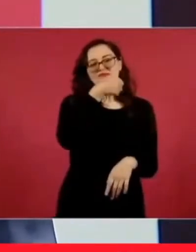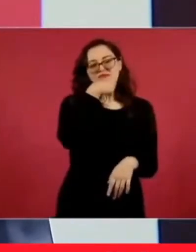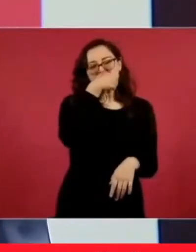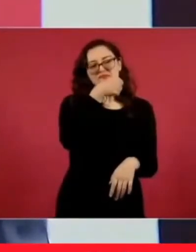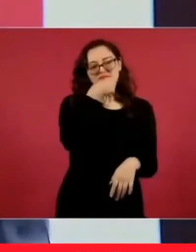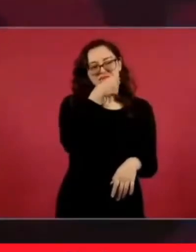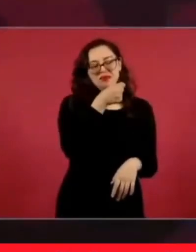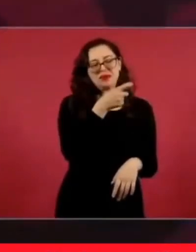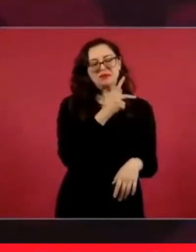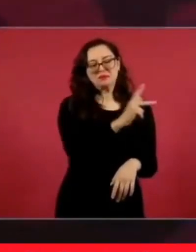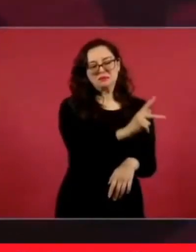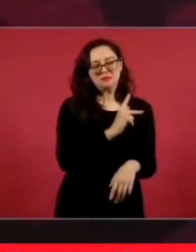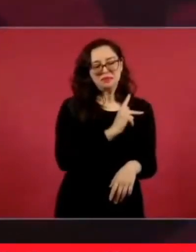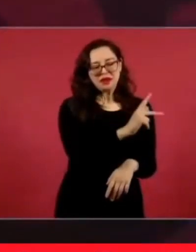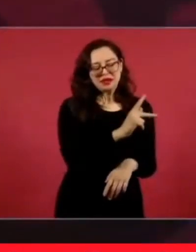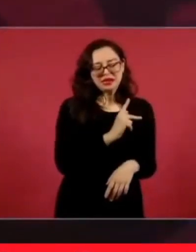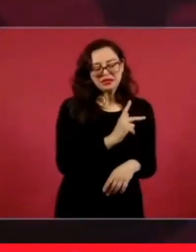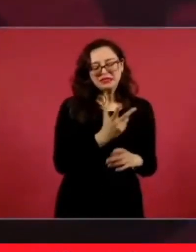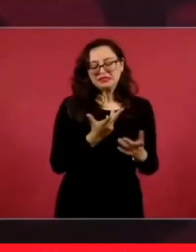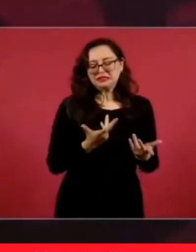nos acostumbramos a creerle